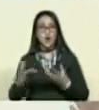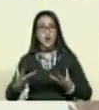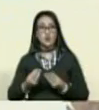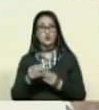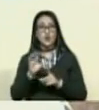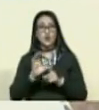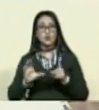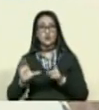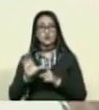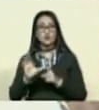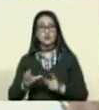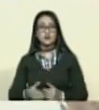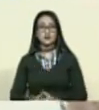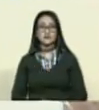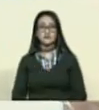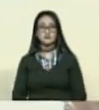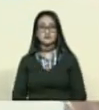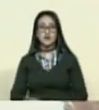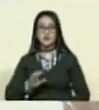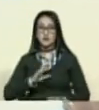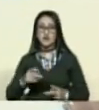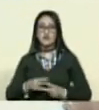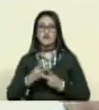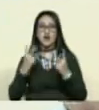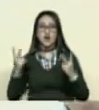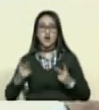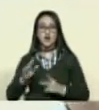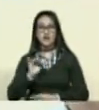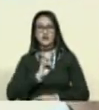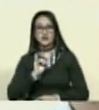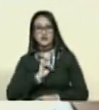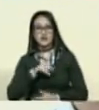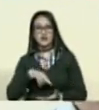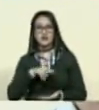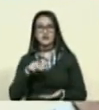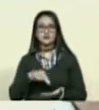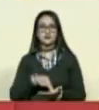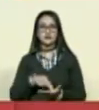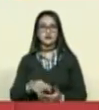cultura, de los valores, de la identidad nacional.